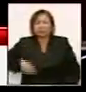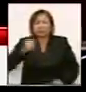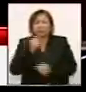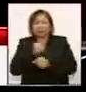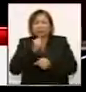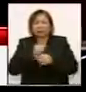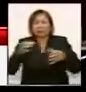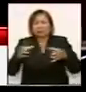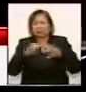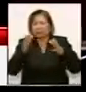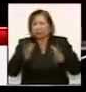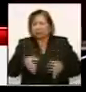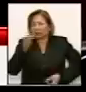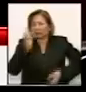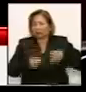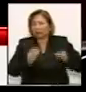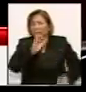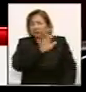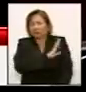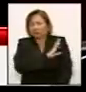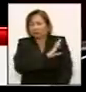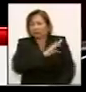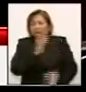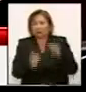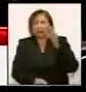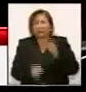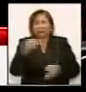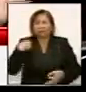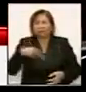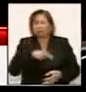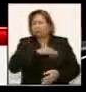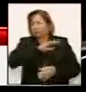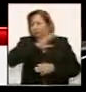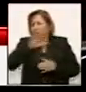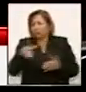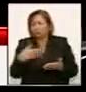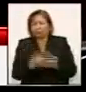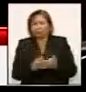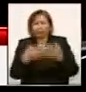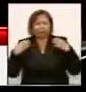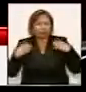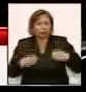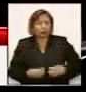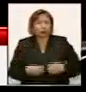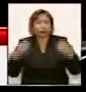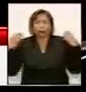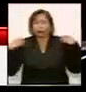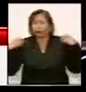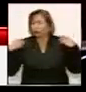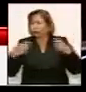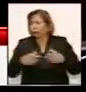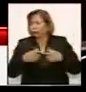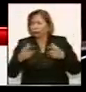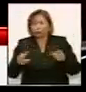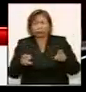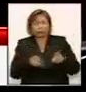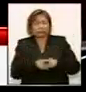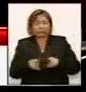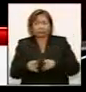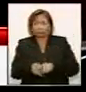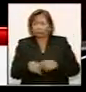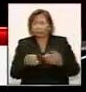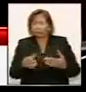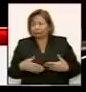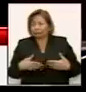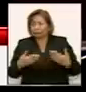funcionarios, congresistas, poder judicial, fiscales, jueces, todos los que han ido estudios abogados, grandes estudios abogados, de antes, durante, ahora,